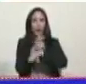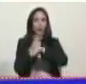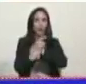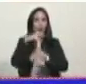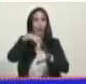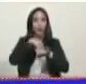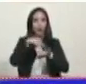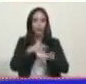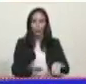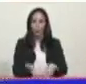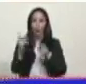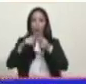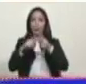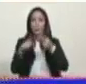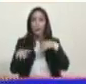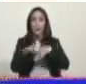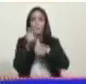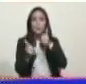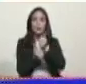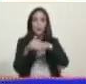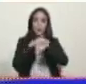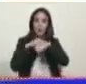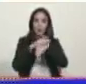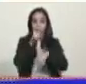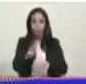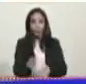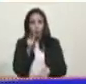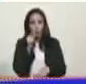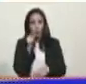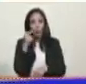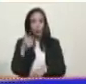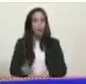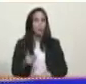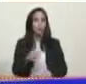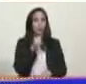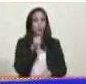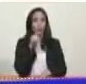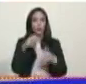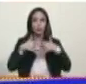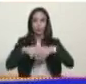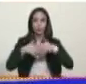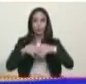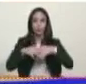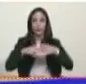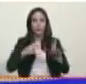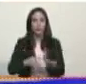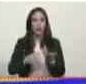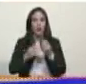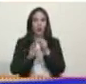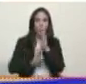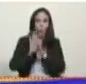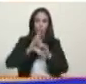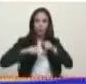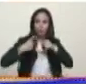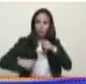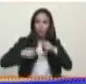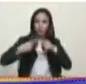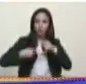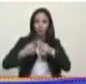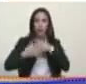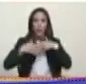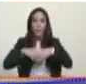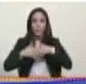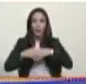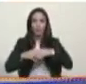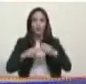Lacaba y el viceministro Claudio Farías con importantes anuncios de la reactivación de toda la